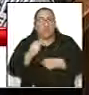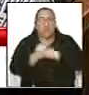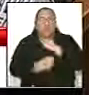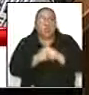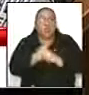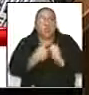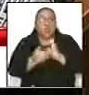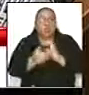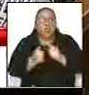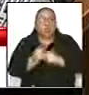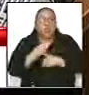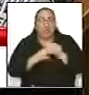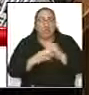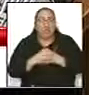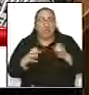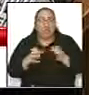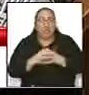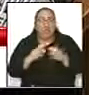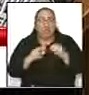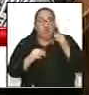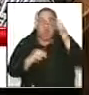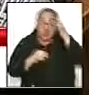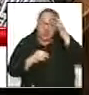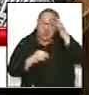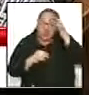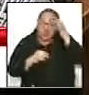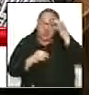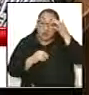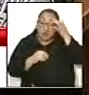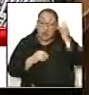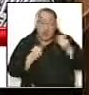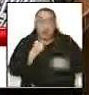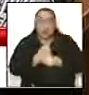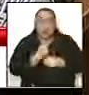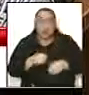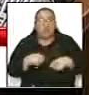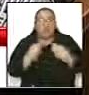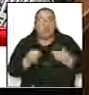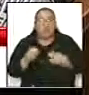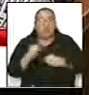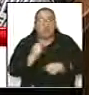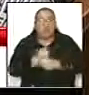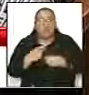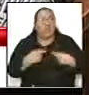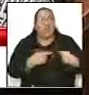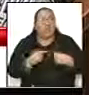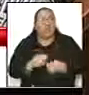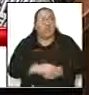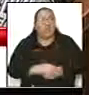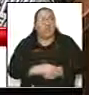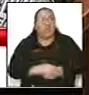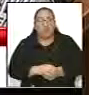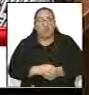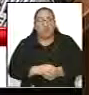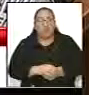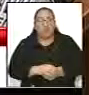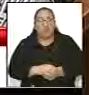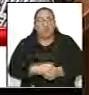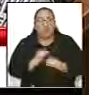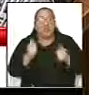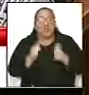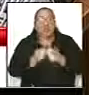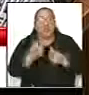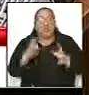plasmó en la construcción de una red dorsal con una infraestructura vital para poder generar competitividad, sobre todo en los sistemas de transmisión de